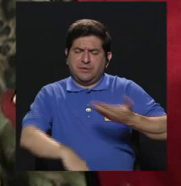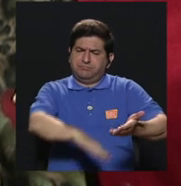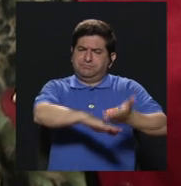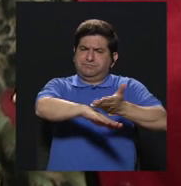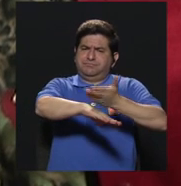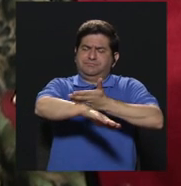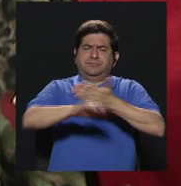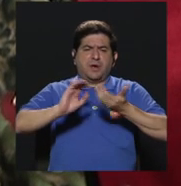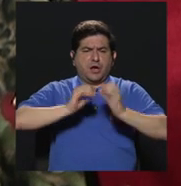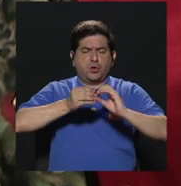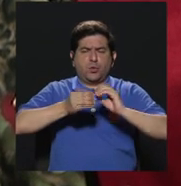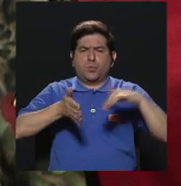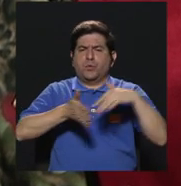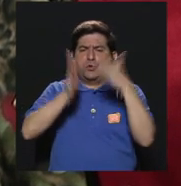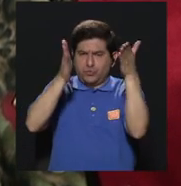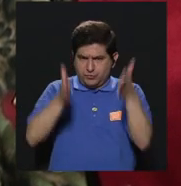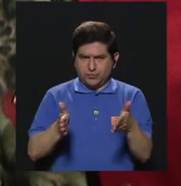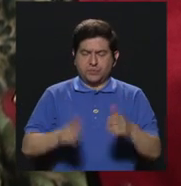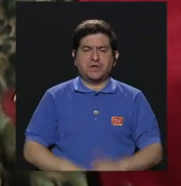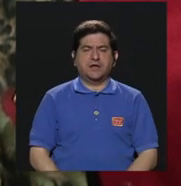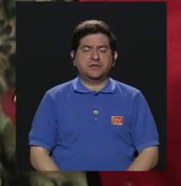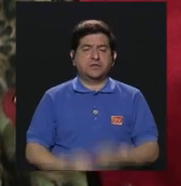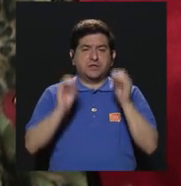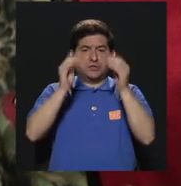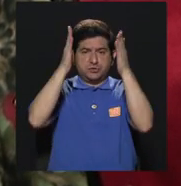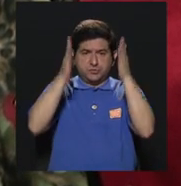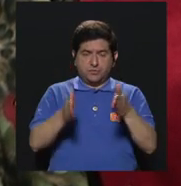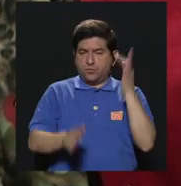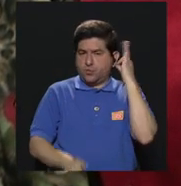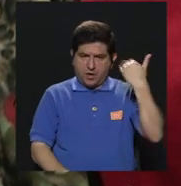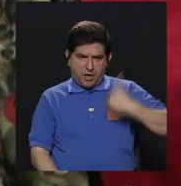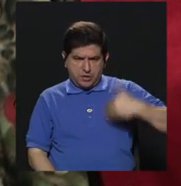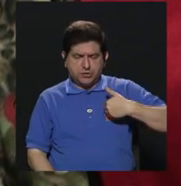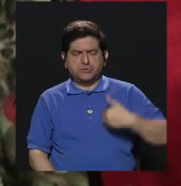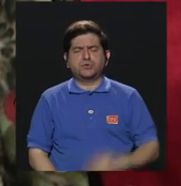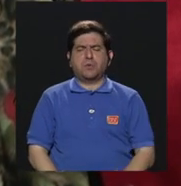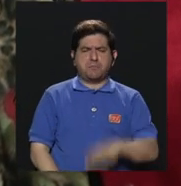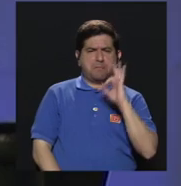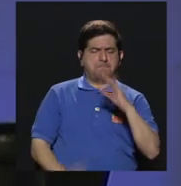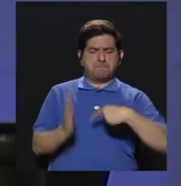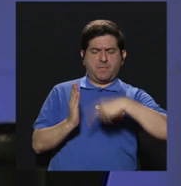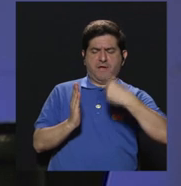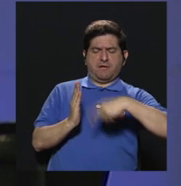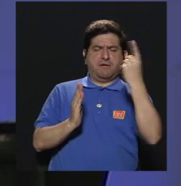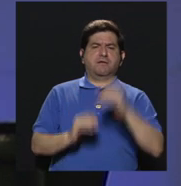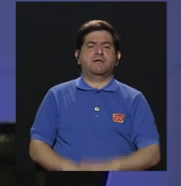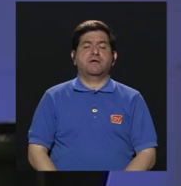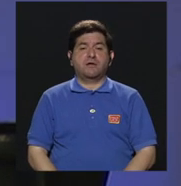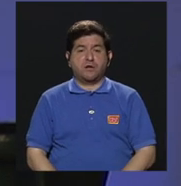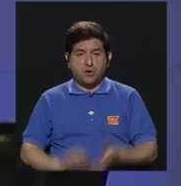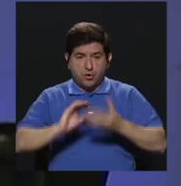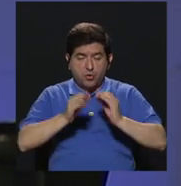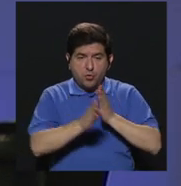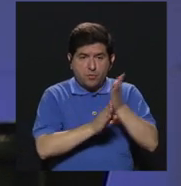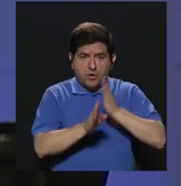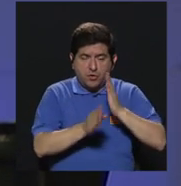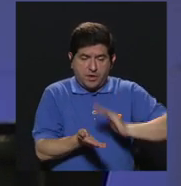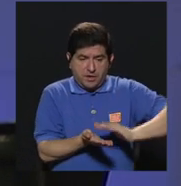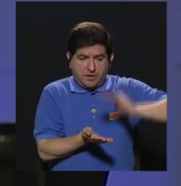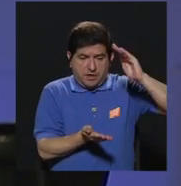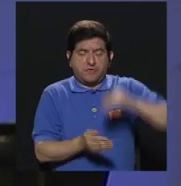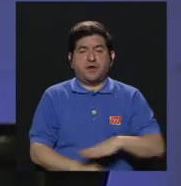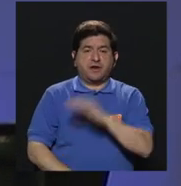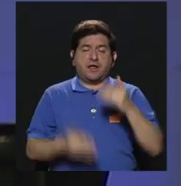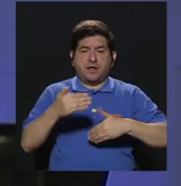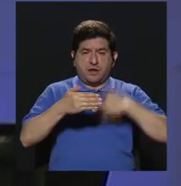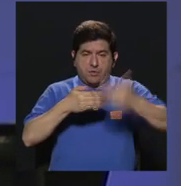crecimiento en el número de estudiantes, profesoras y profesores altamente calificados, creciente número de carreras de grado y